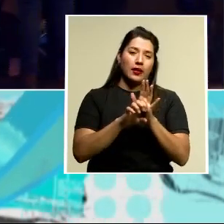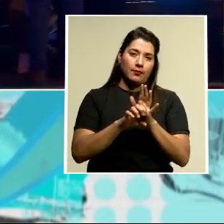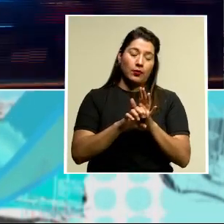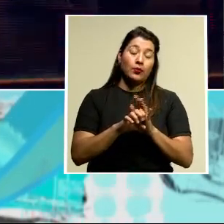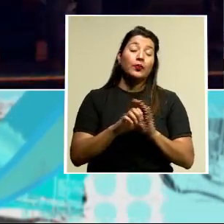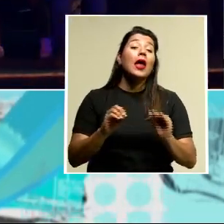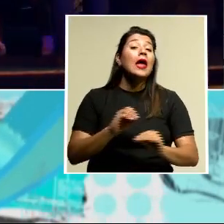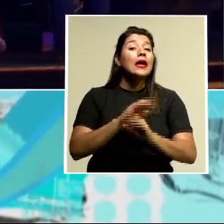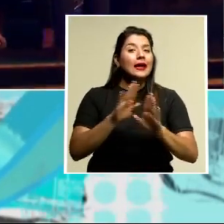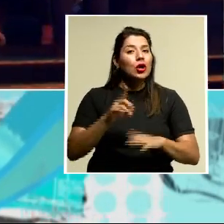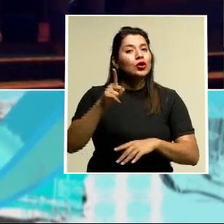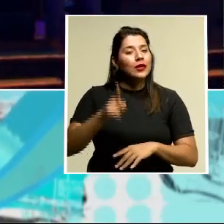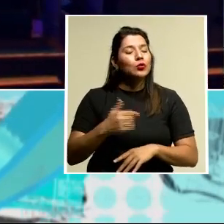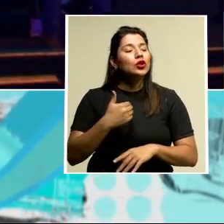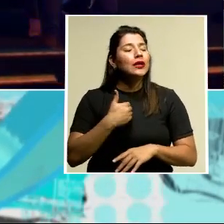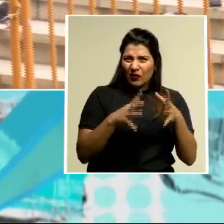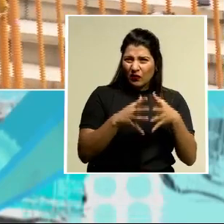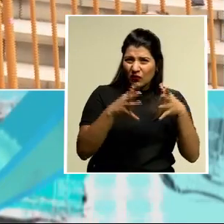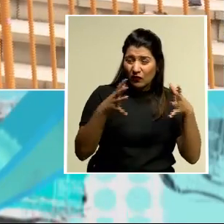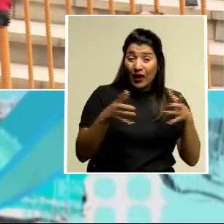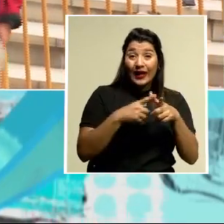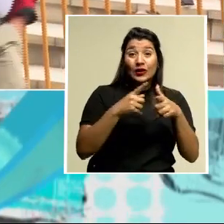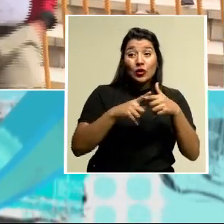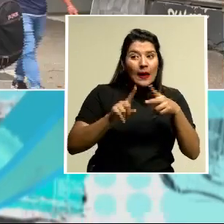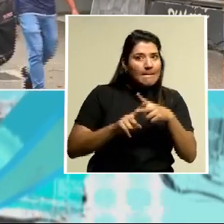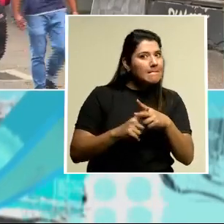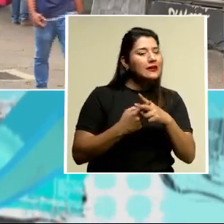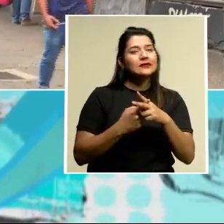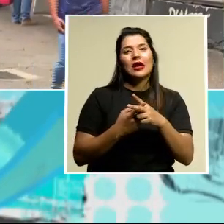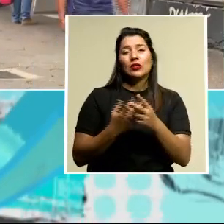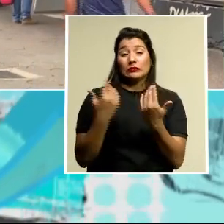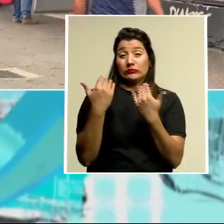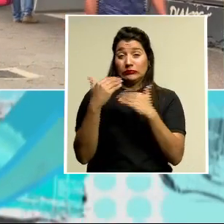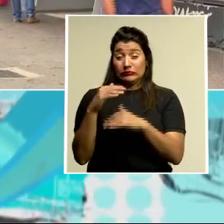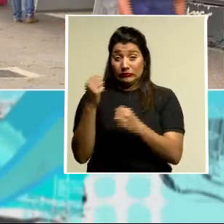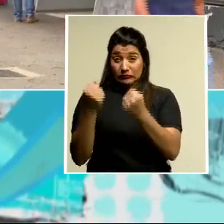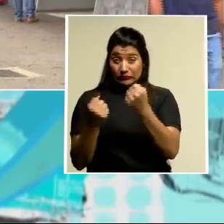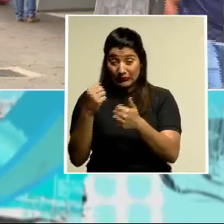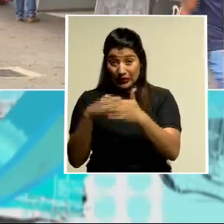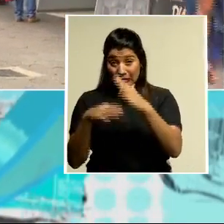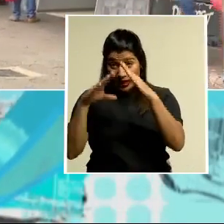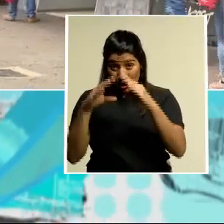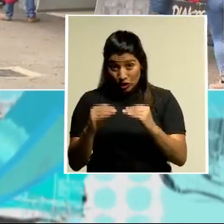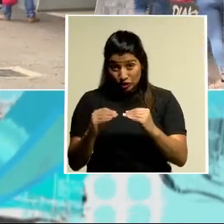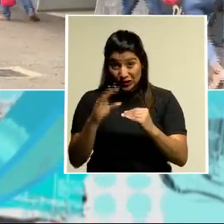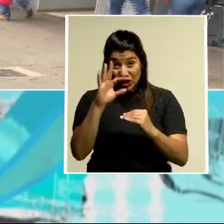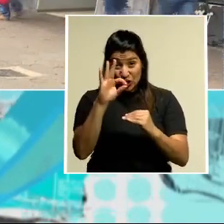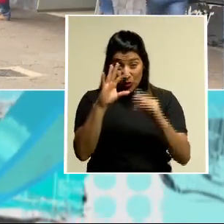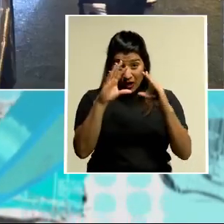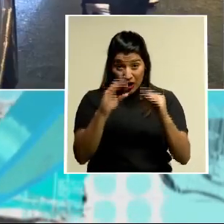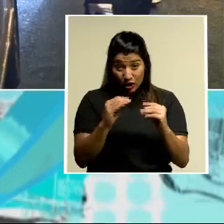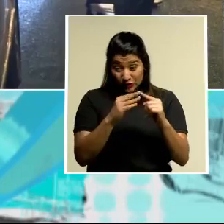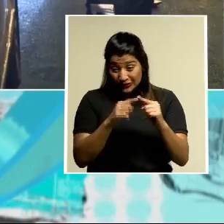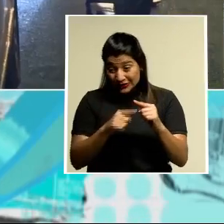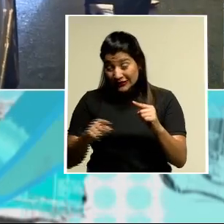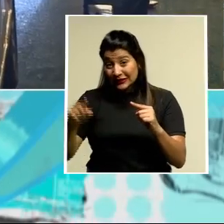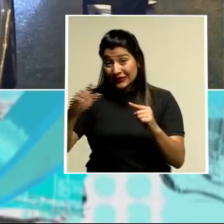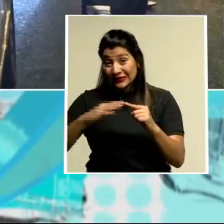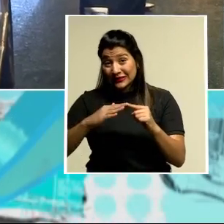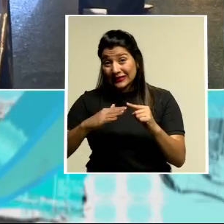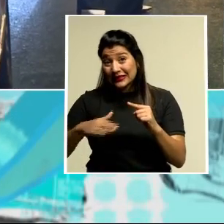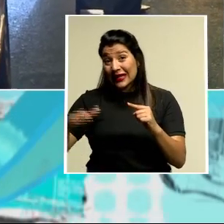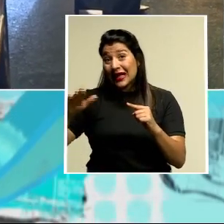lo dice, efectivamente la restricción vehicular segmentada, ya sea por fin de semana o ya